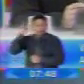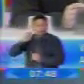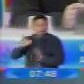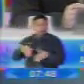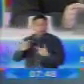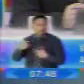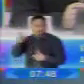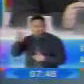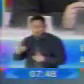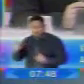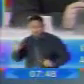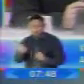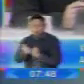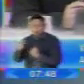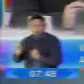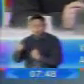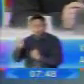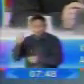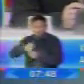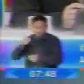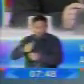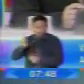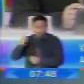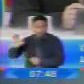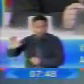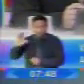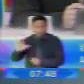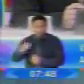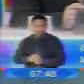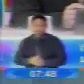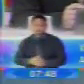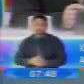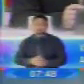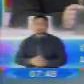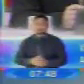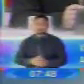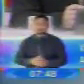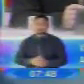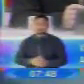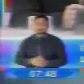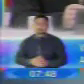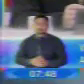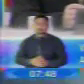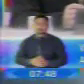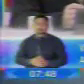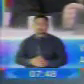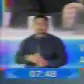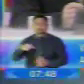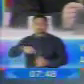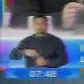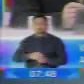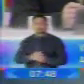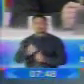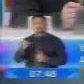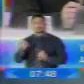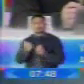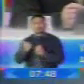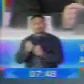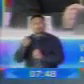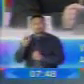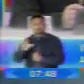generar ingresos a la mayor cantidad de trabajadores del arte y la cultura posibles. Esa historia de cuarentena es una línea de fomento para